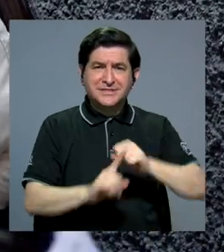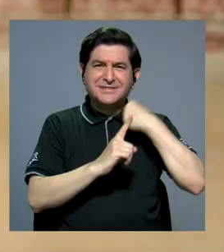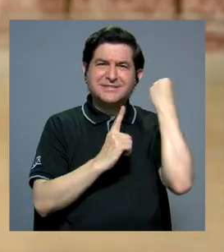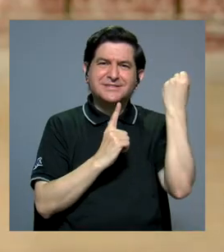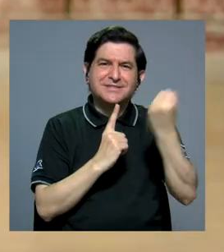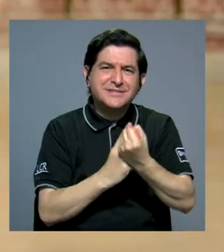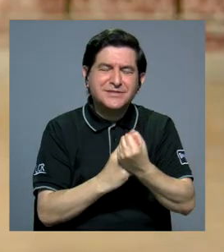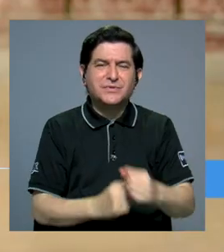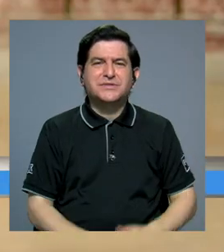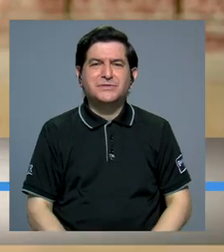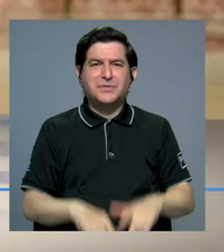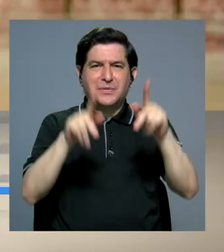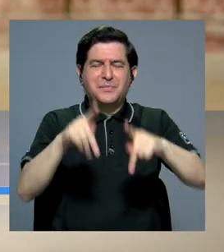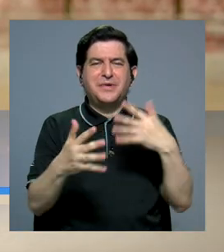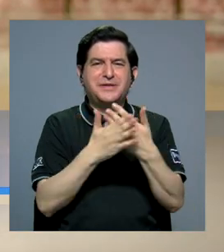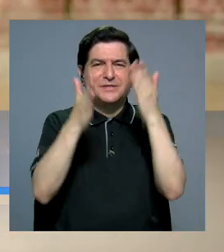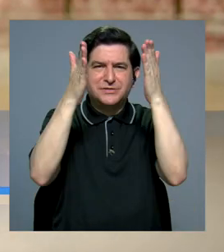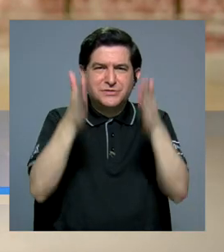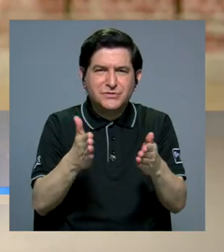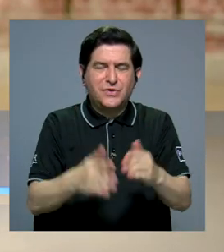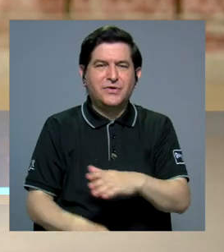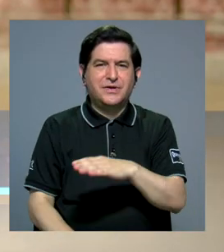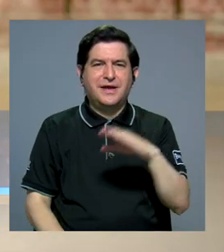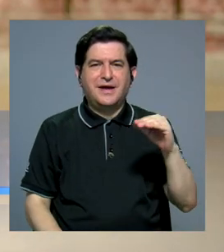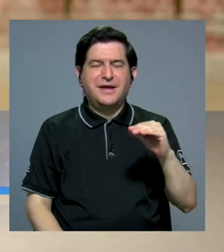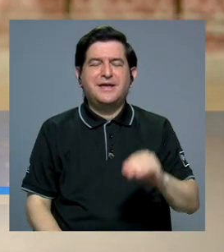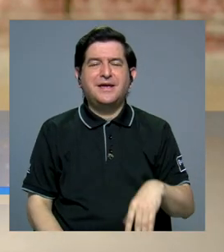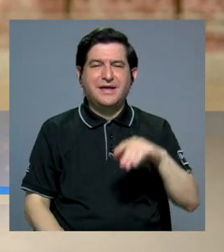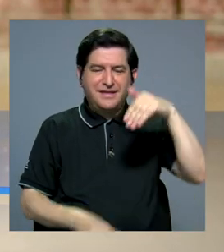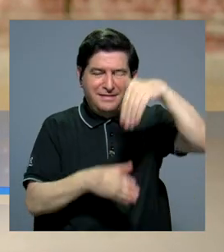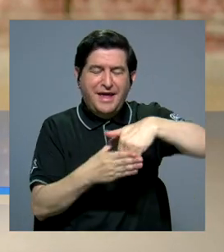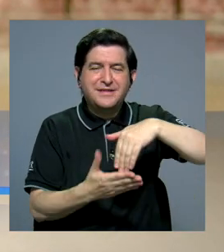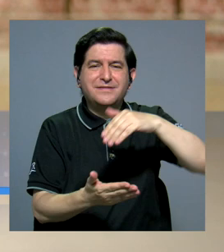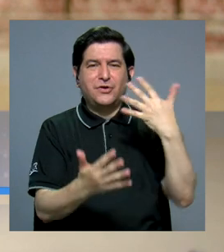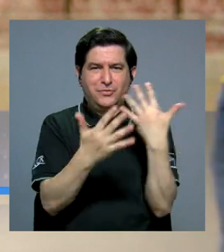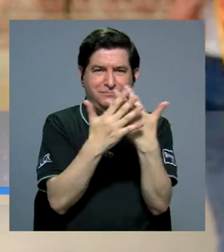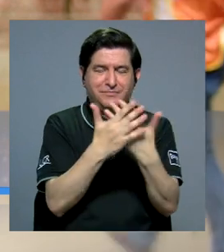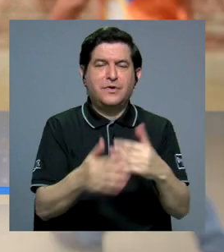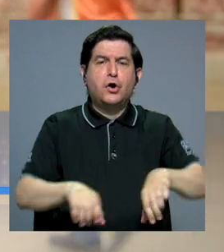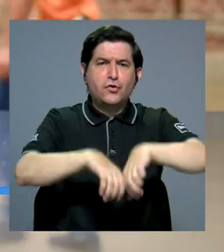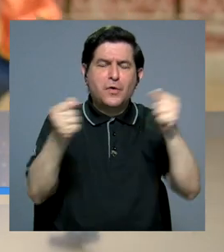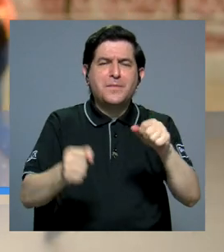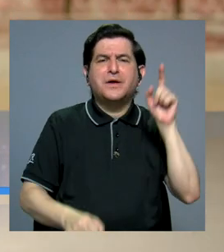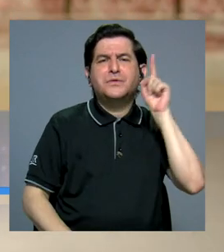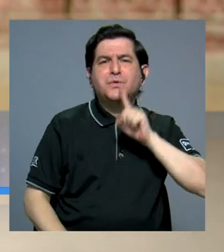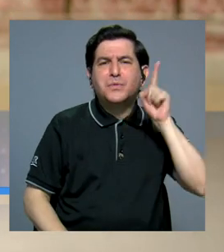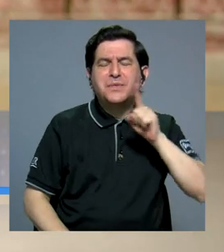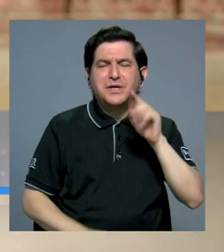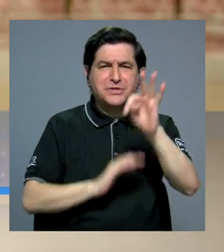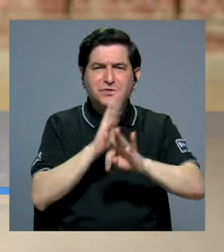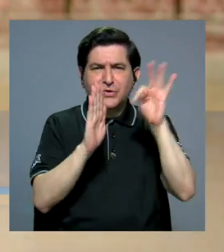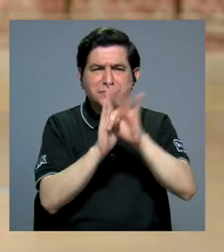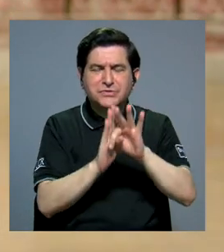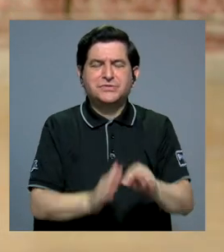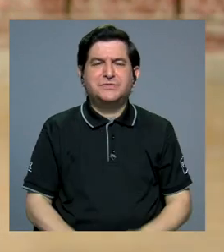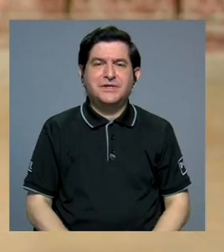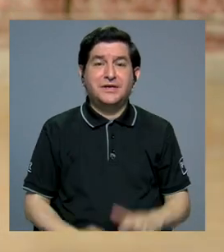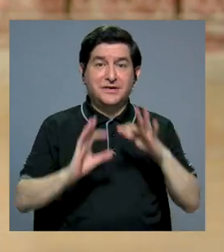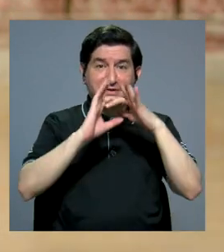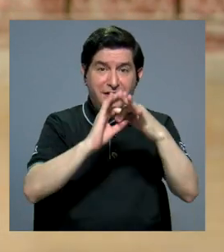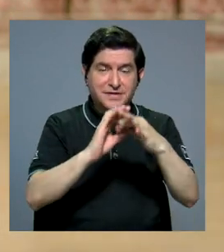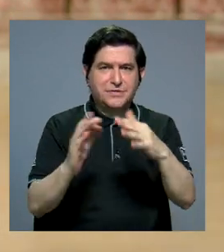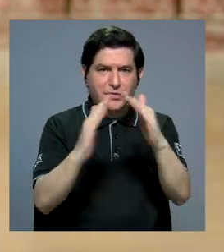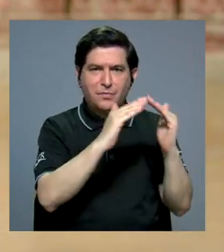las condiciones de que vive una persona privada de libertad en un centro penal y también para romper mitos, estereotipos y